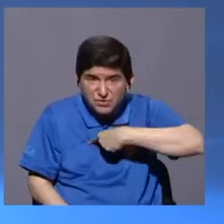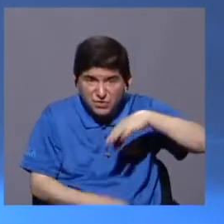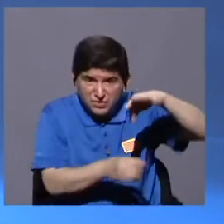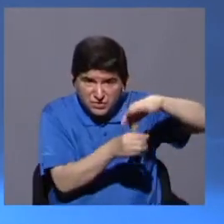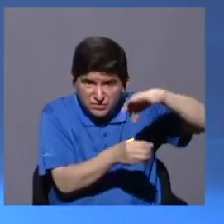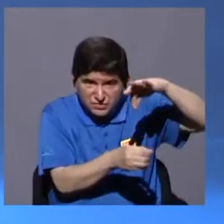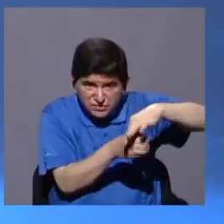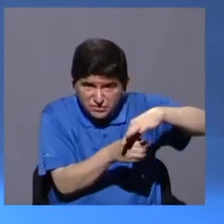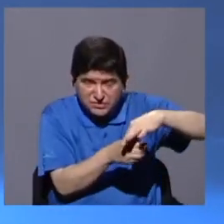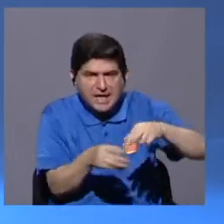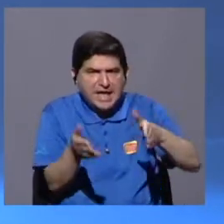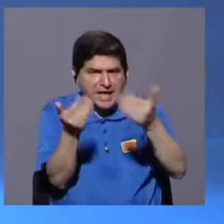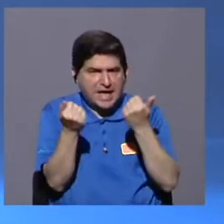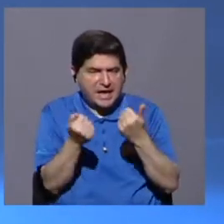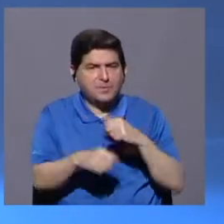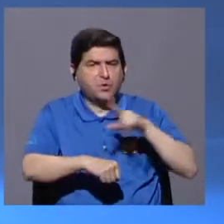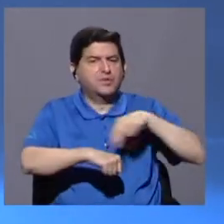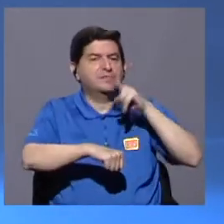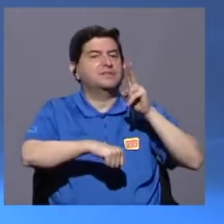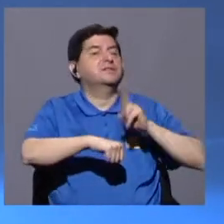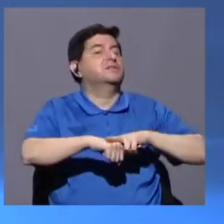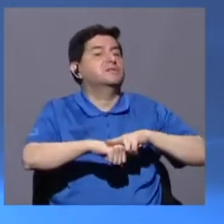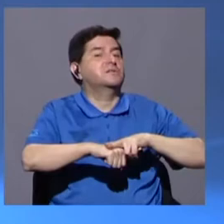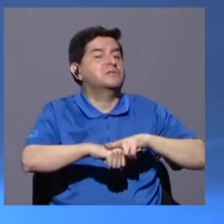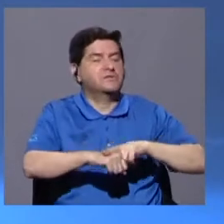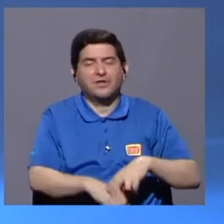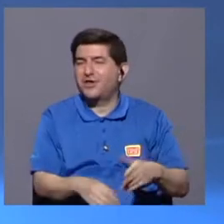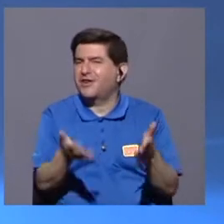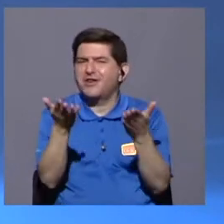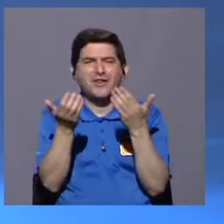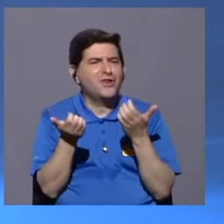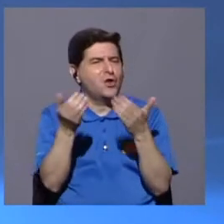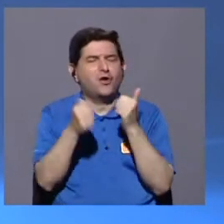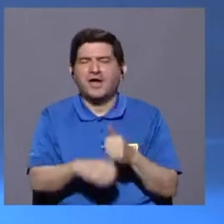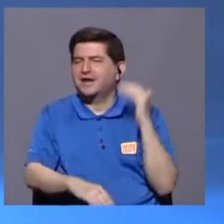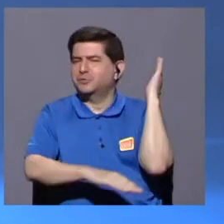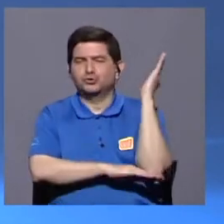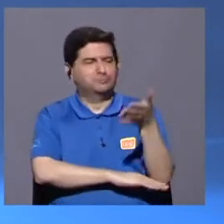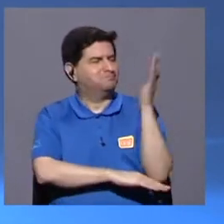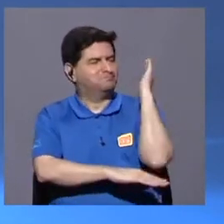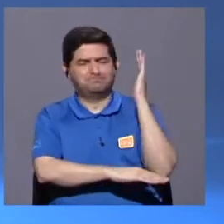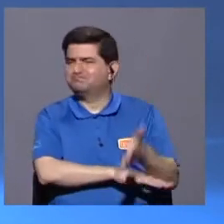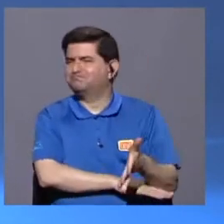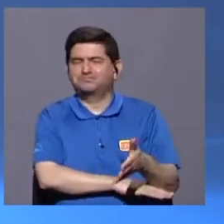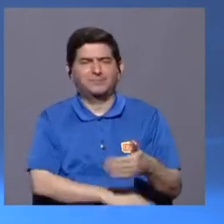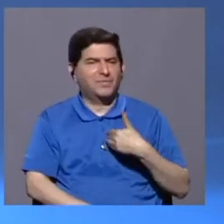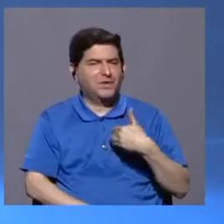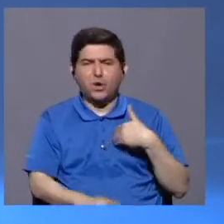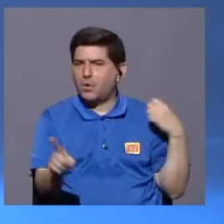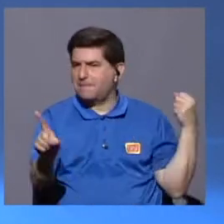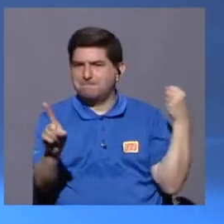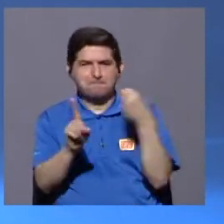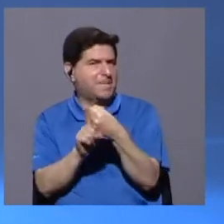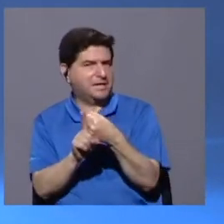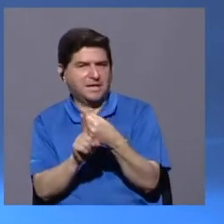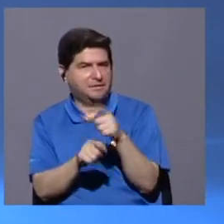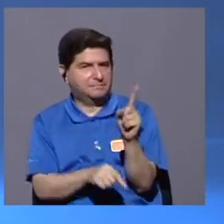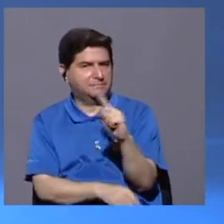cultivar, queremos que sea orgánico y no queremos talar bosque, no queremos tener un impacto sobre el